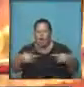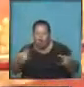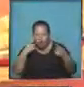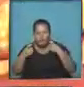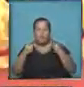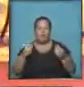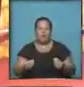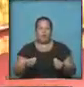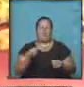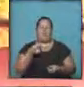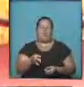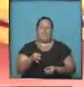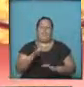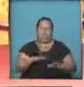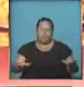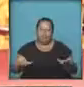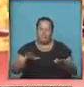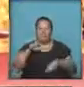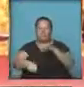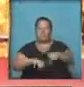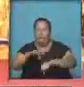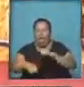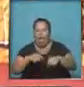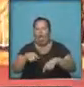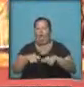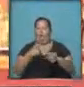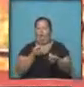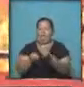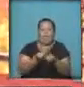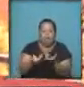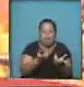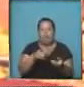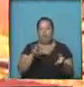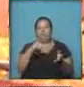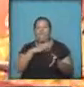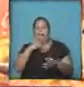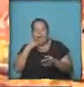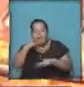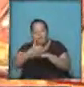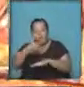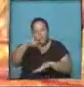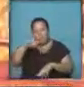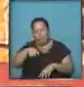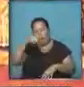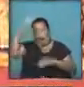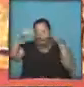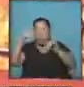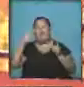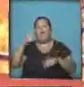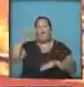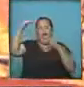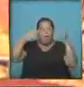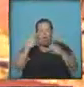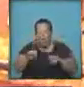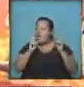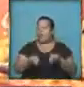porque efectivamente los niños empiezan a manipular estos elementos sin el control de los adultos, aunque por más de que los adultos